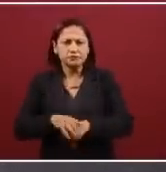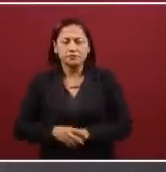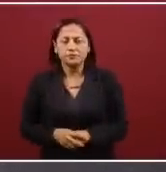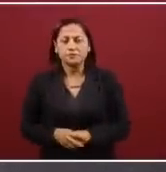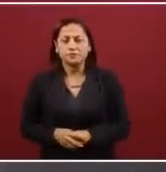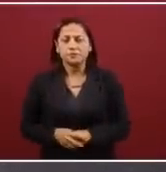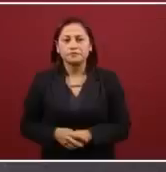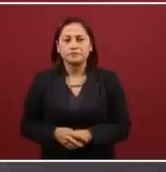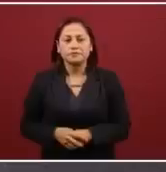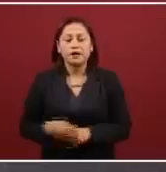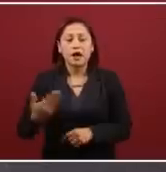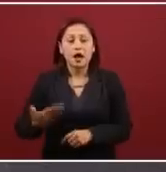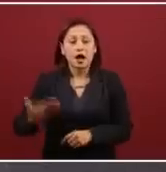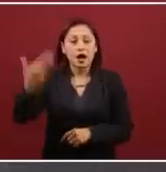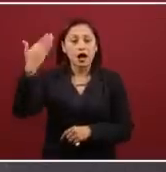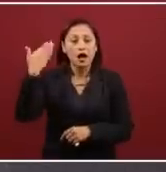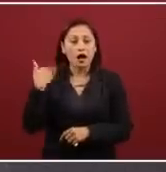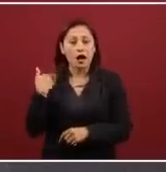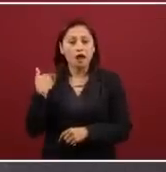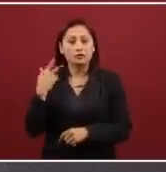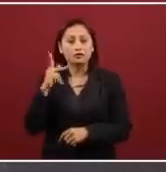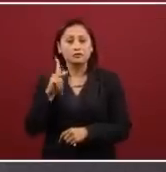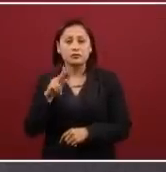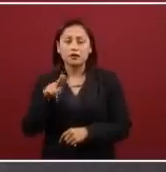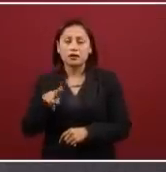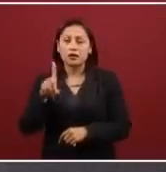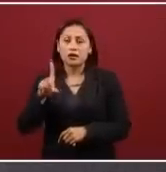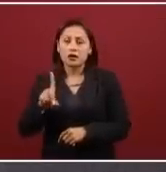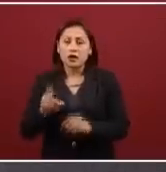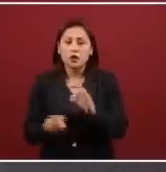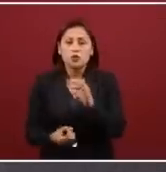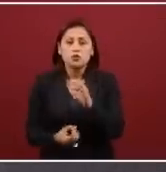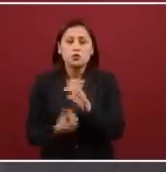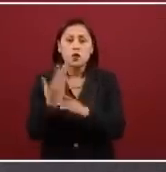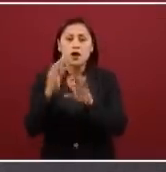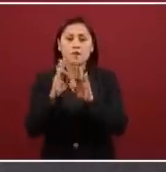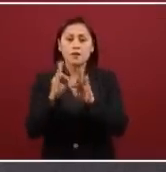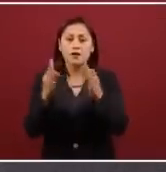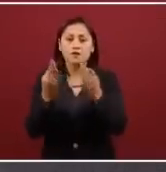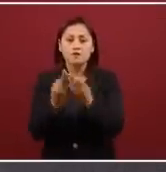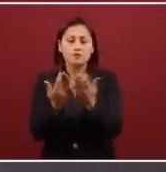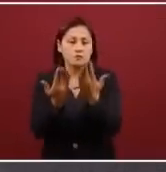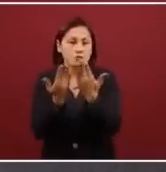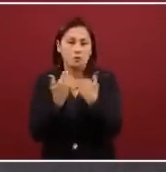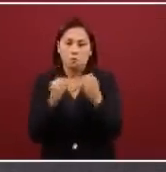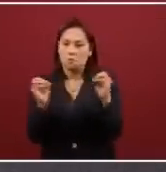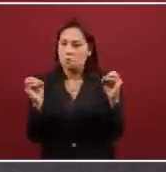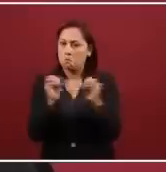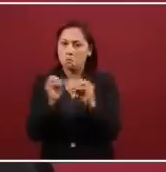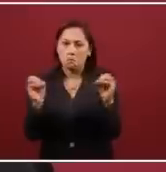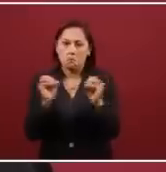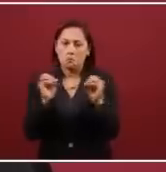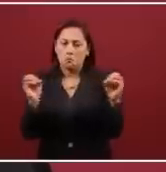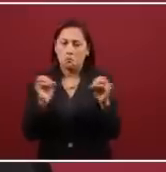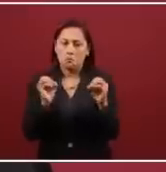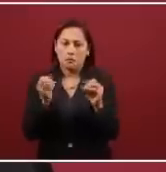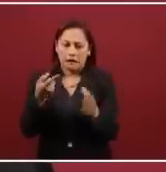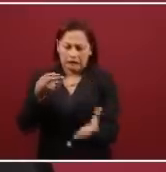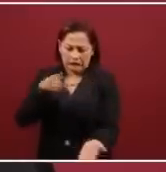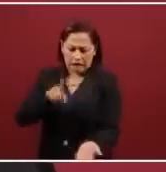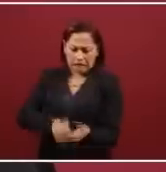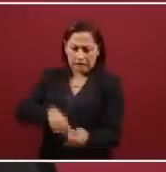se hicieron planes de desarrollo durante muchos años apegados a nuestra realidad.